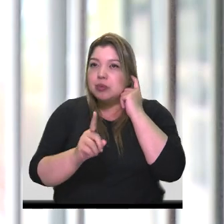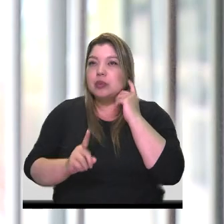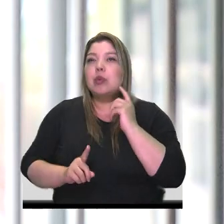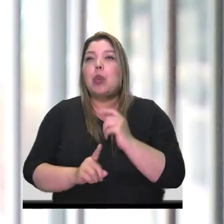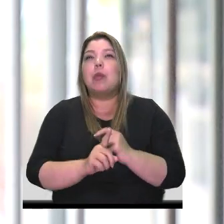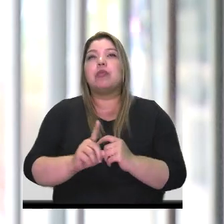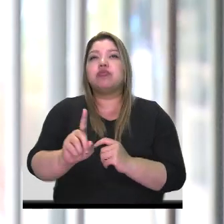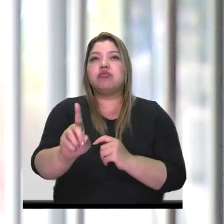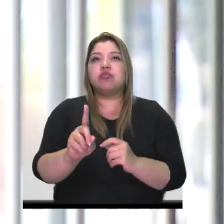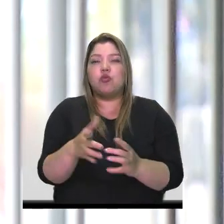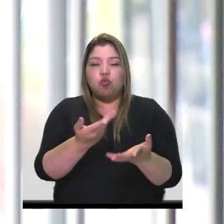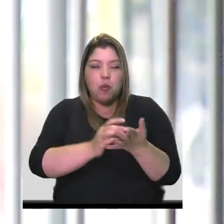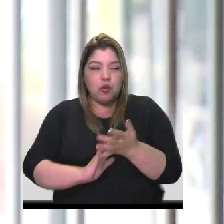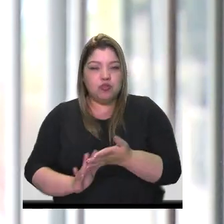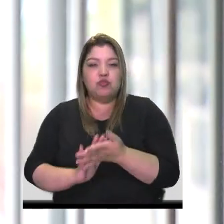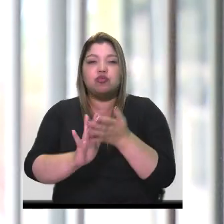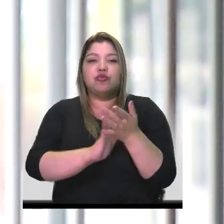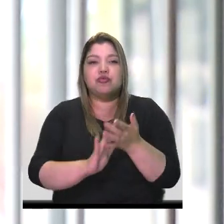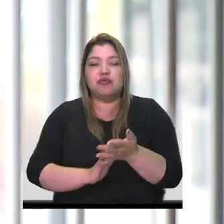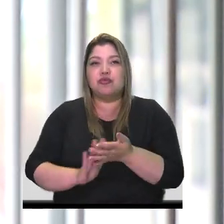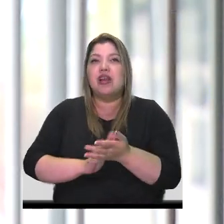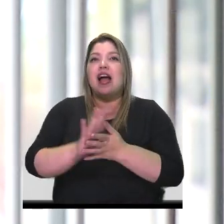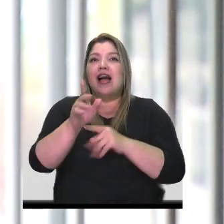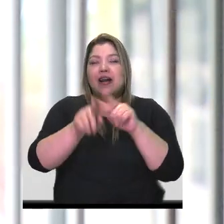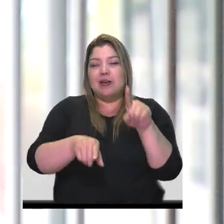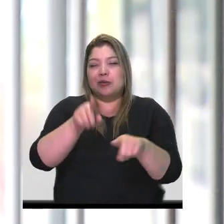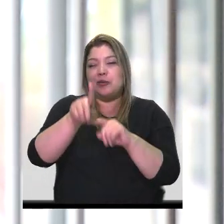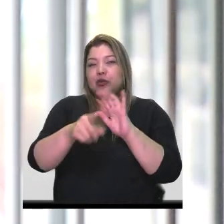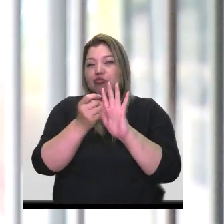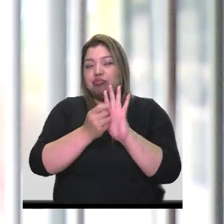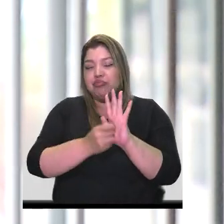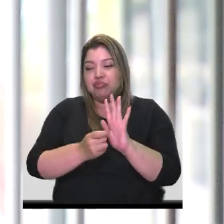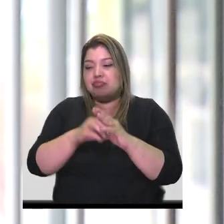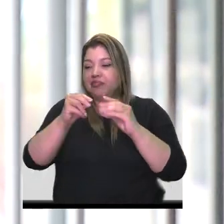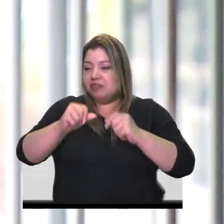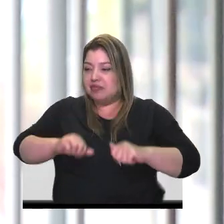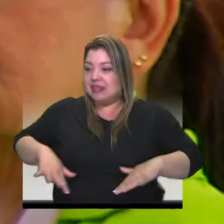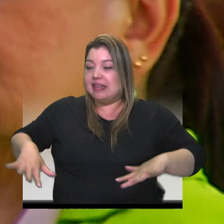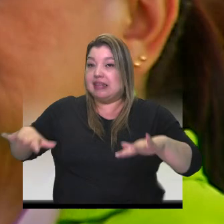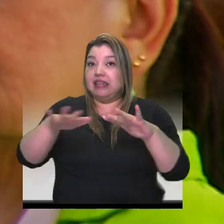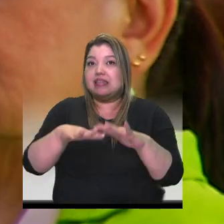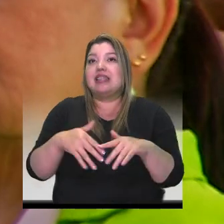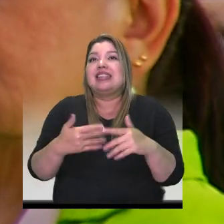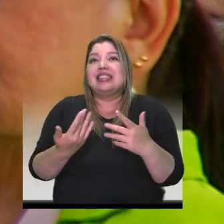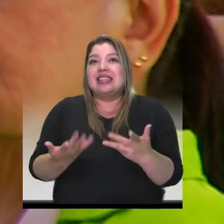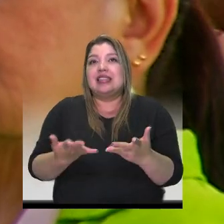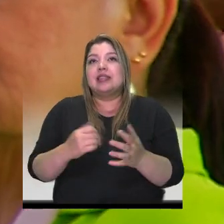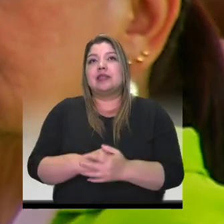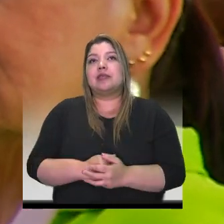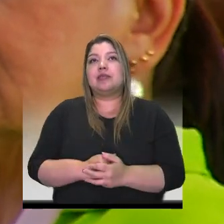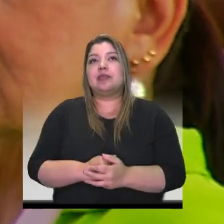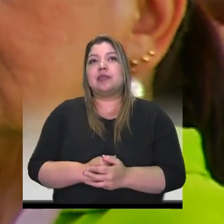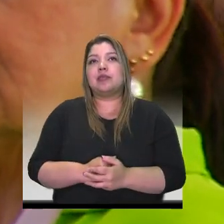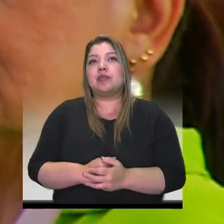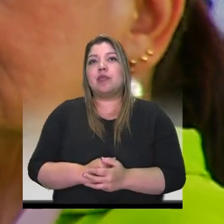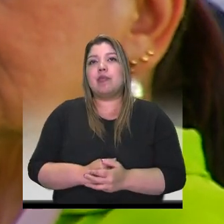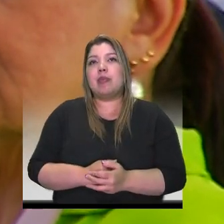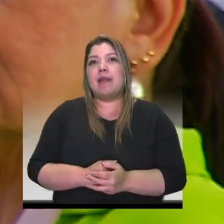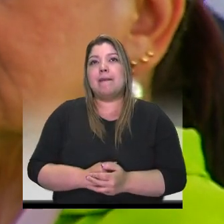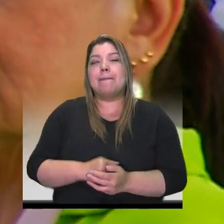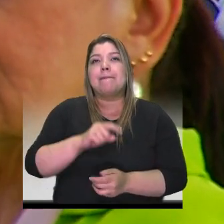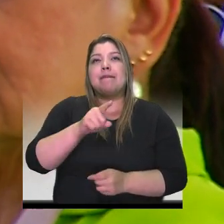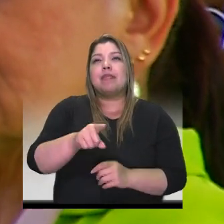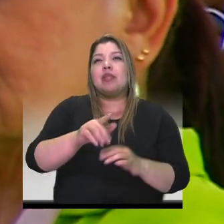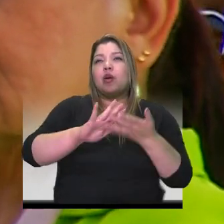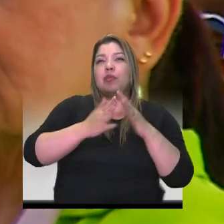la reacomodación de ciertas dinámicas pues, en territorios y en ese sentido lo indígena como